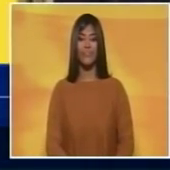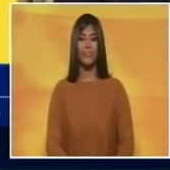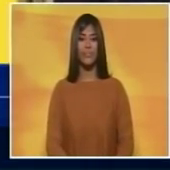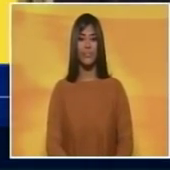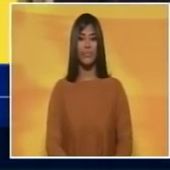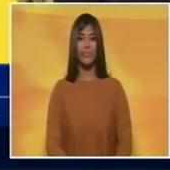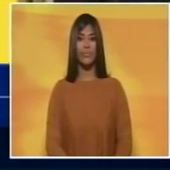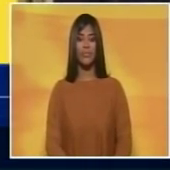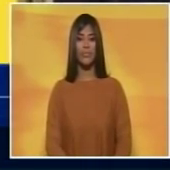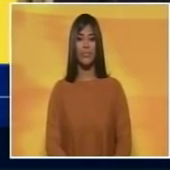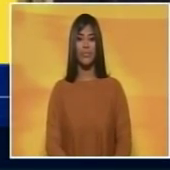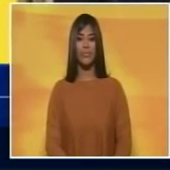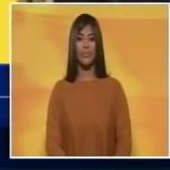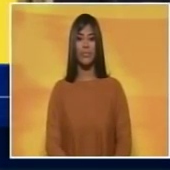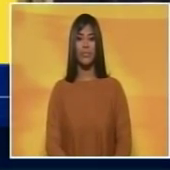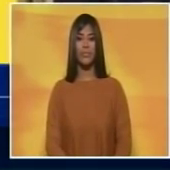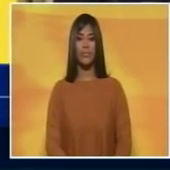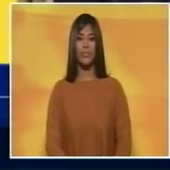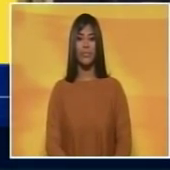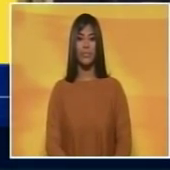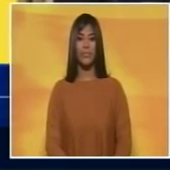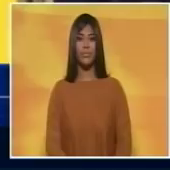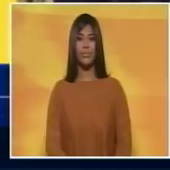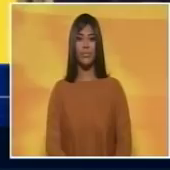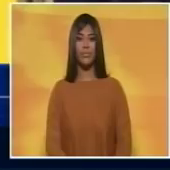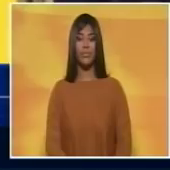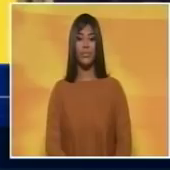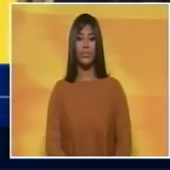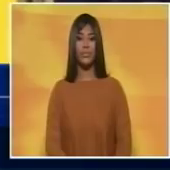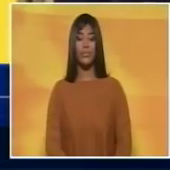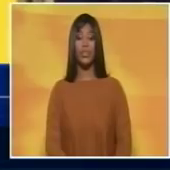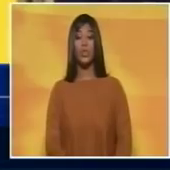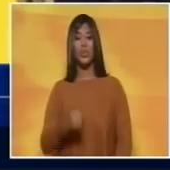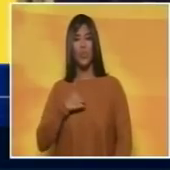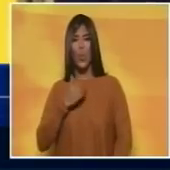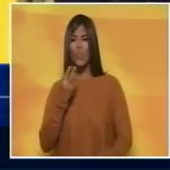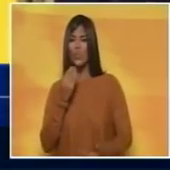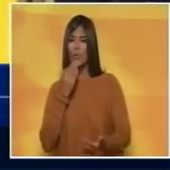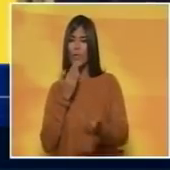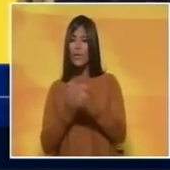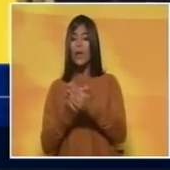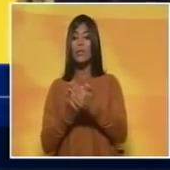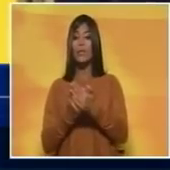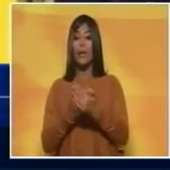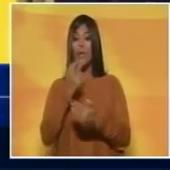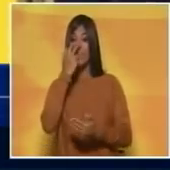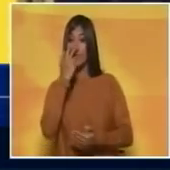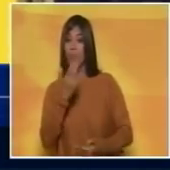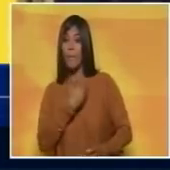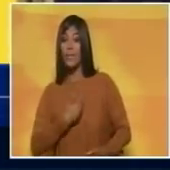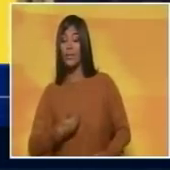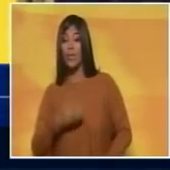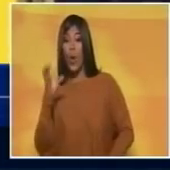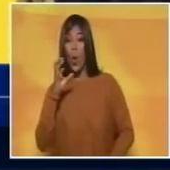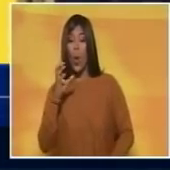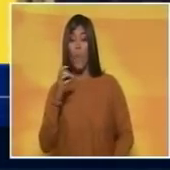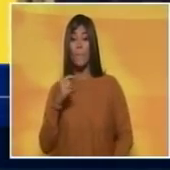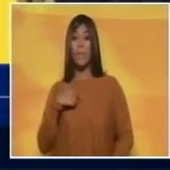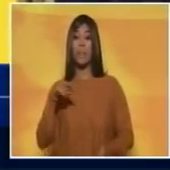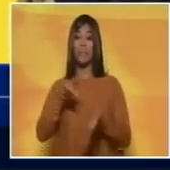para terminar, agradeciendo nuevamente esta visita, reiterar nuestro